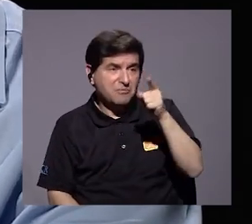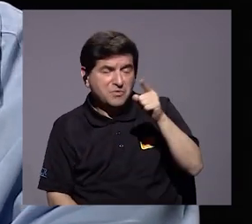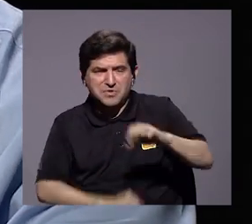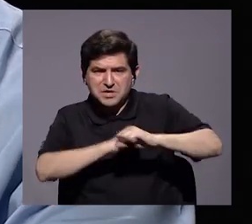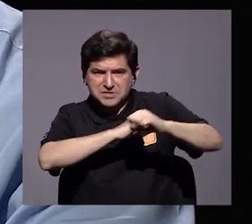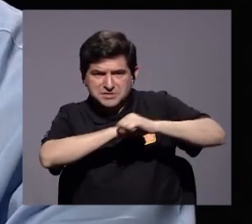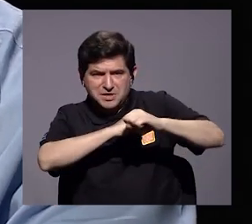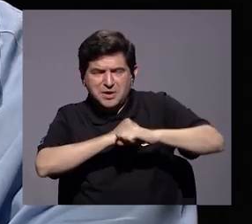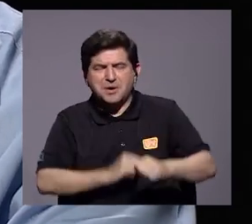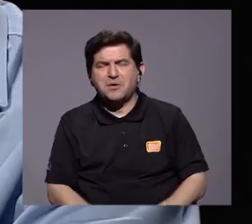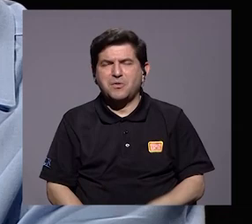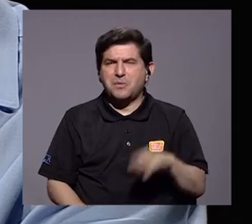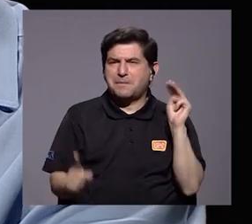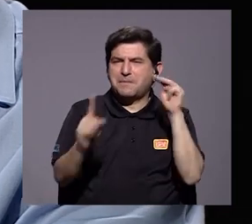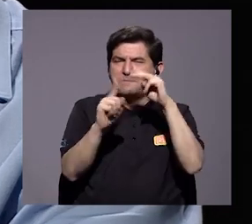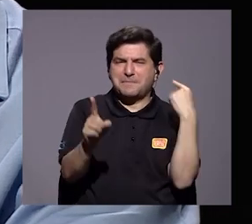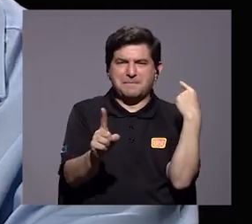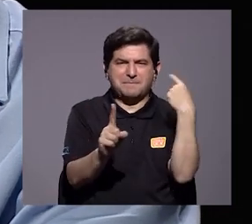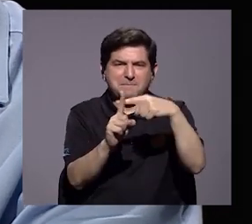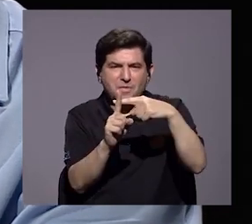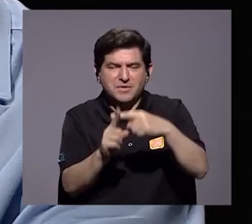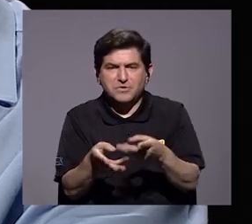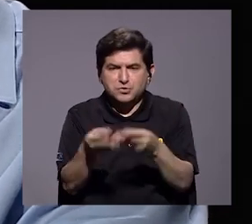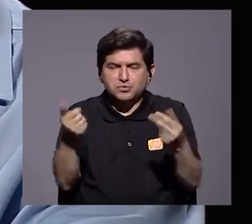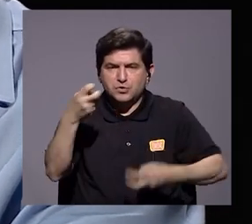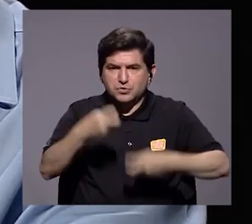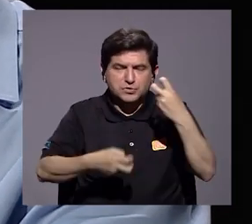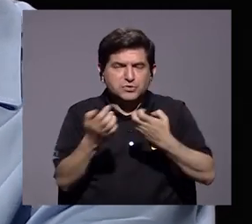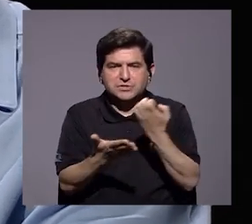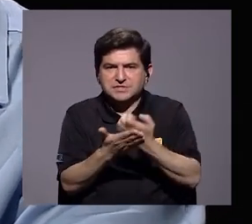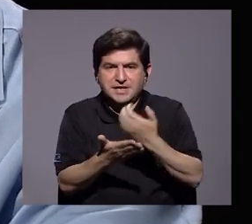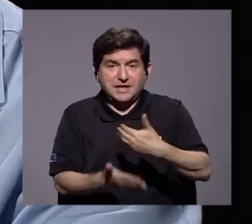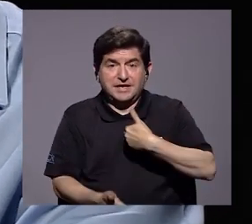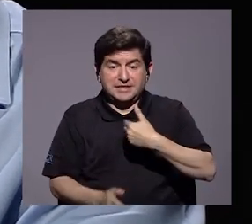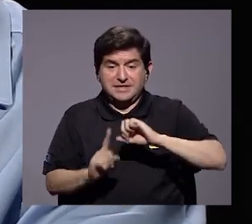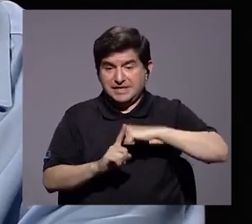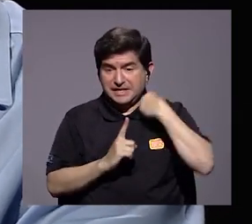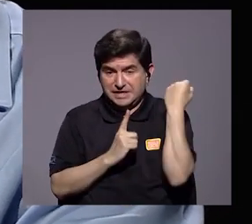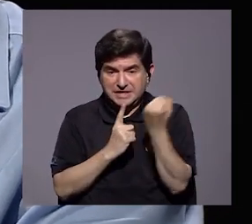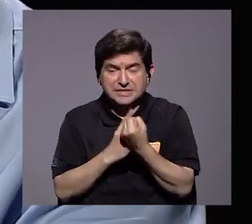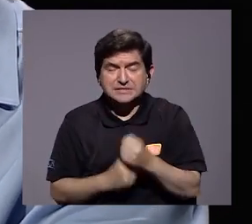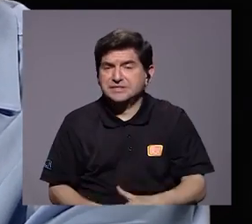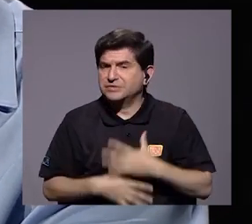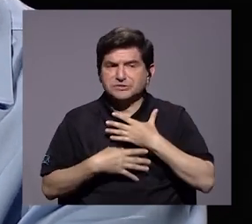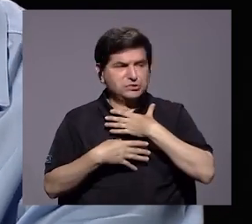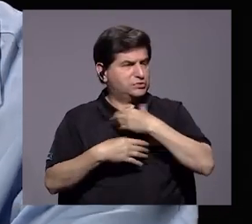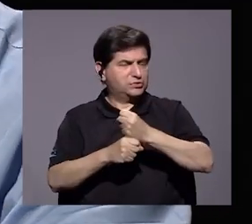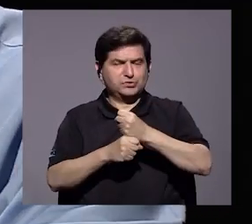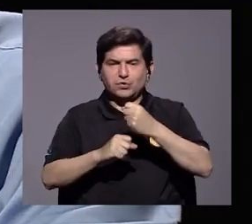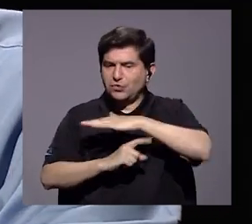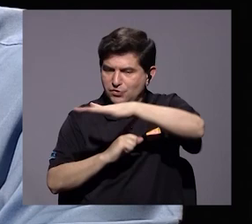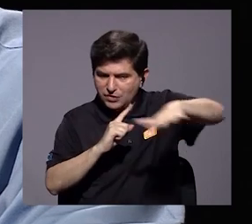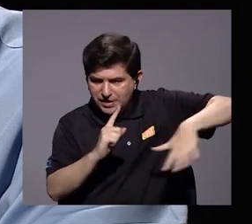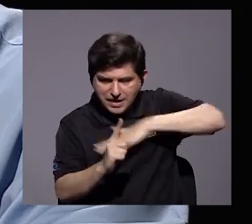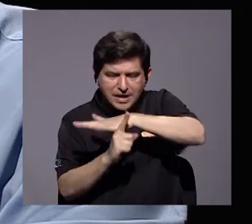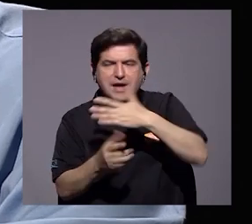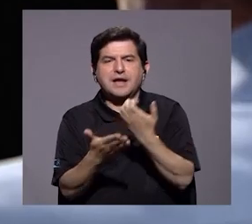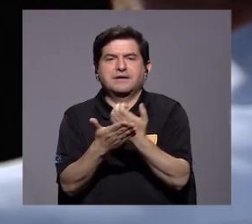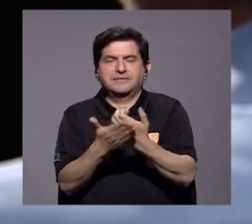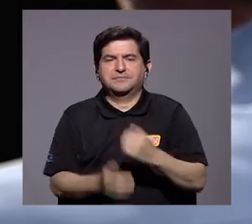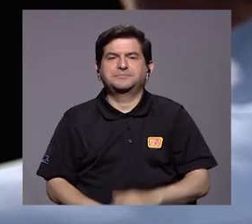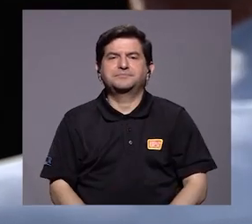carretera con un mensaje positivo me fuera a resolver mis problemas económicos que me tienen en un estado de desconfianza con el entorno económico